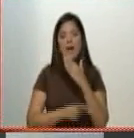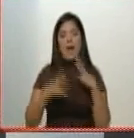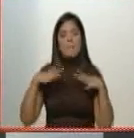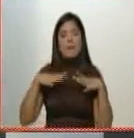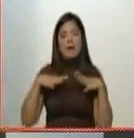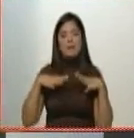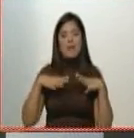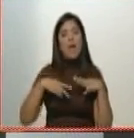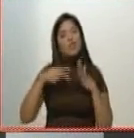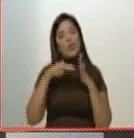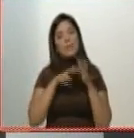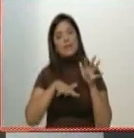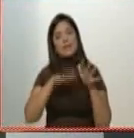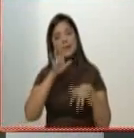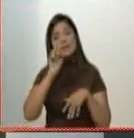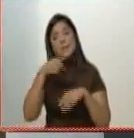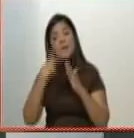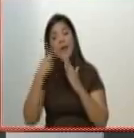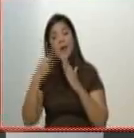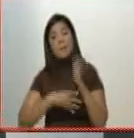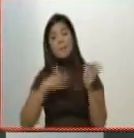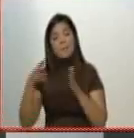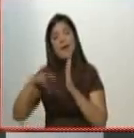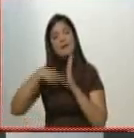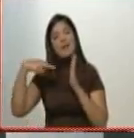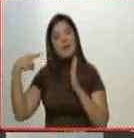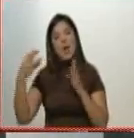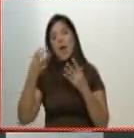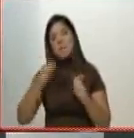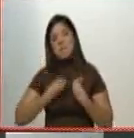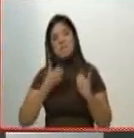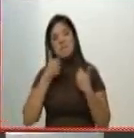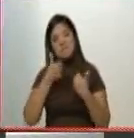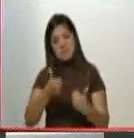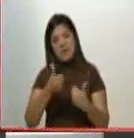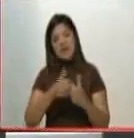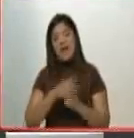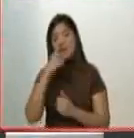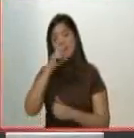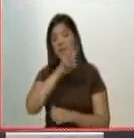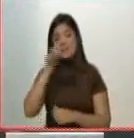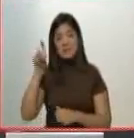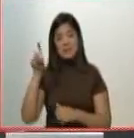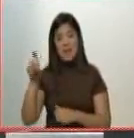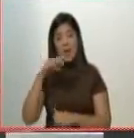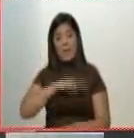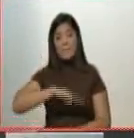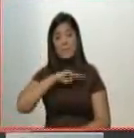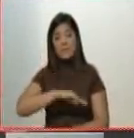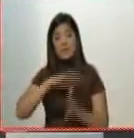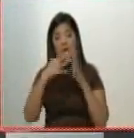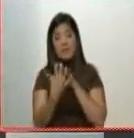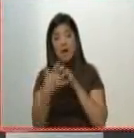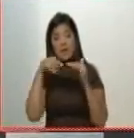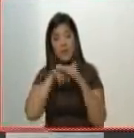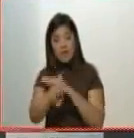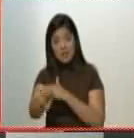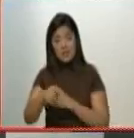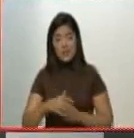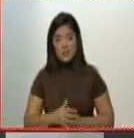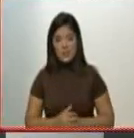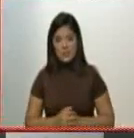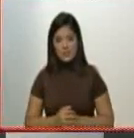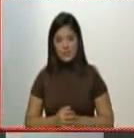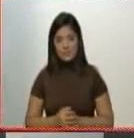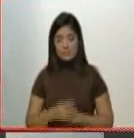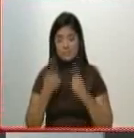Comunitario 2015 y del Plan de Recreación para el Vivir Bien en el marco del 11º aniversario de la misión Barrio Adentro